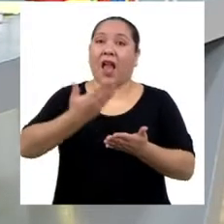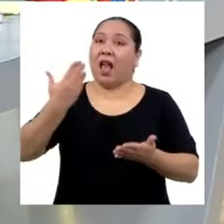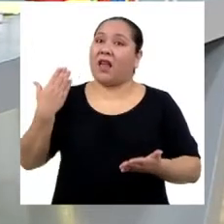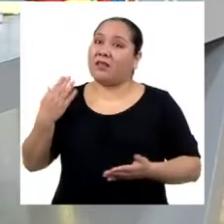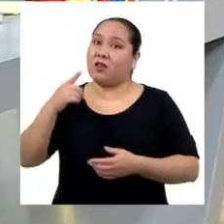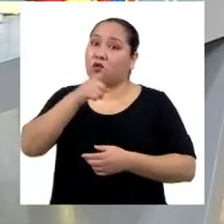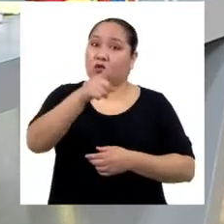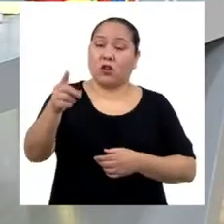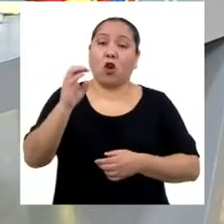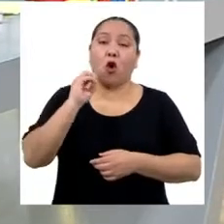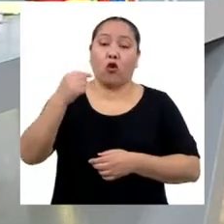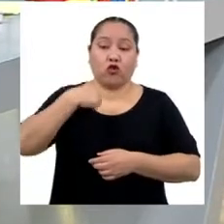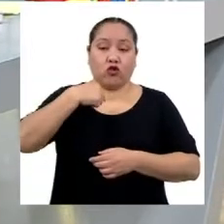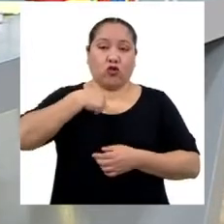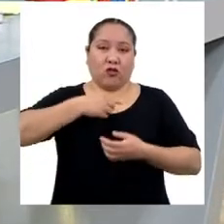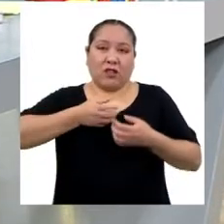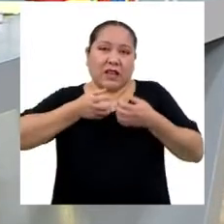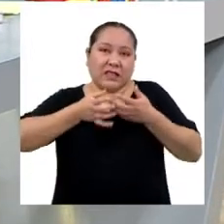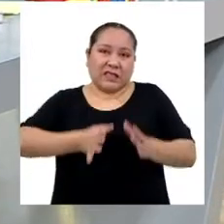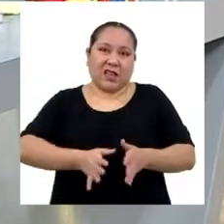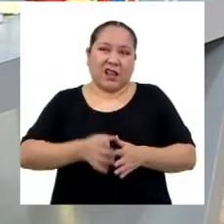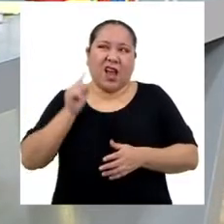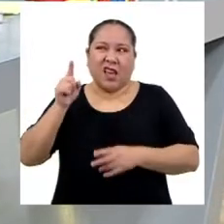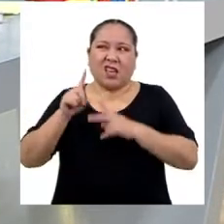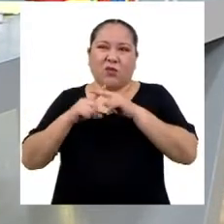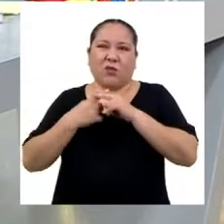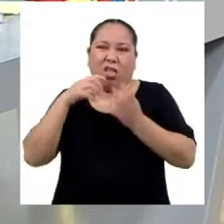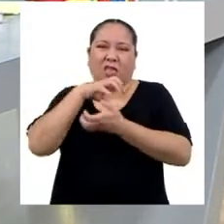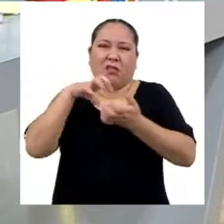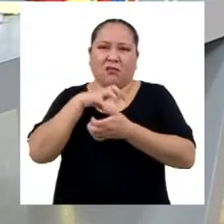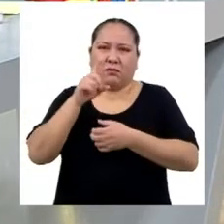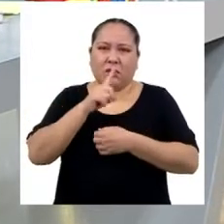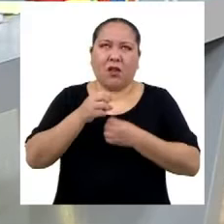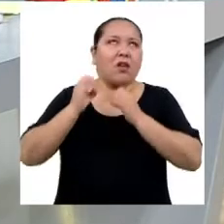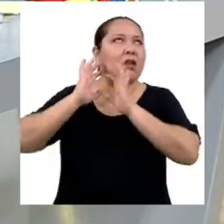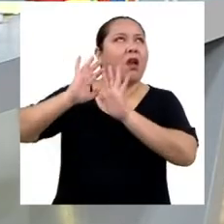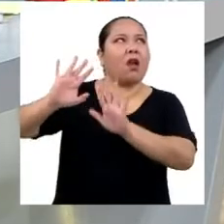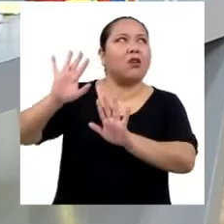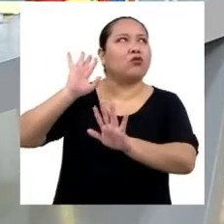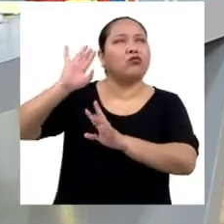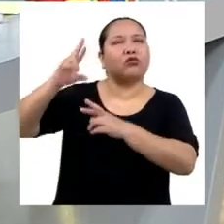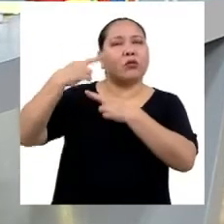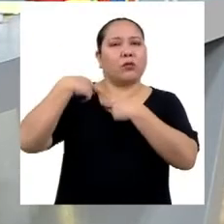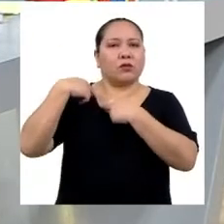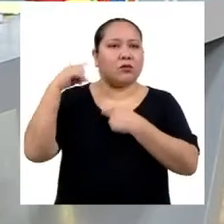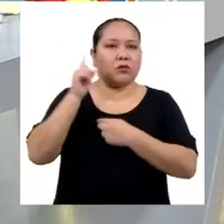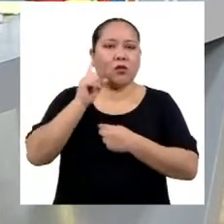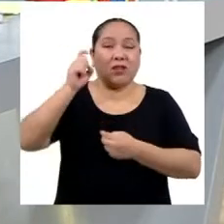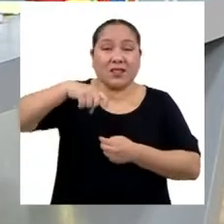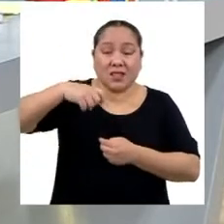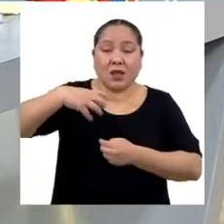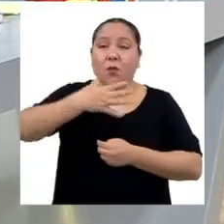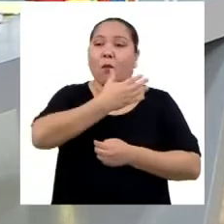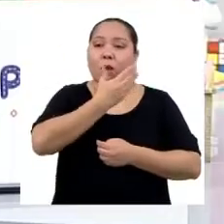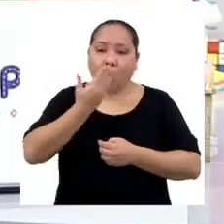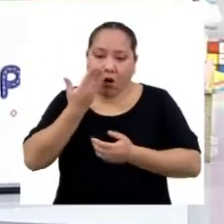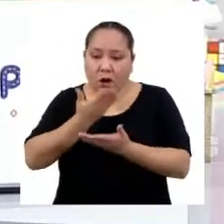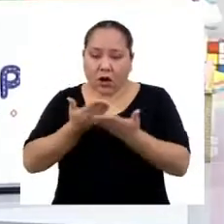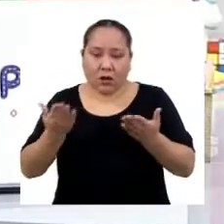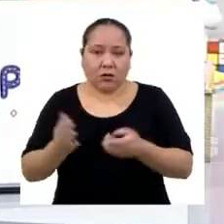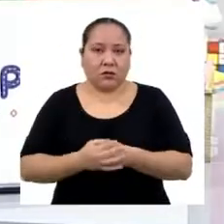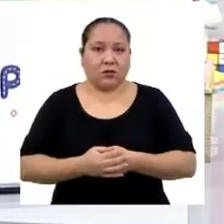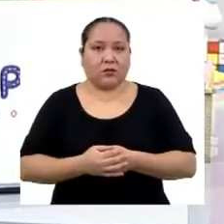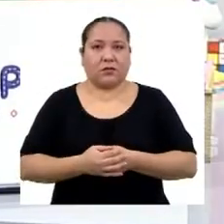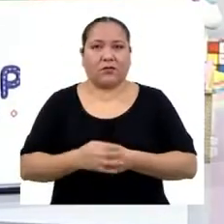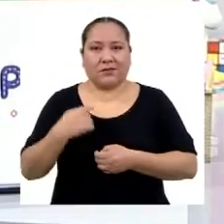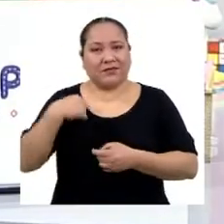yo naciéramos, pero eso no nos libera de la responsabilidad y del deber por mejorar las cosas. Así